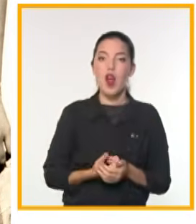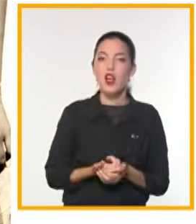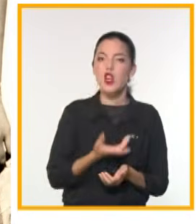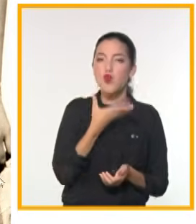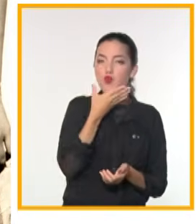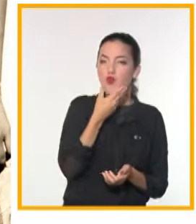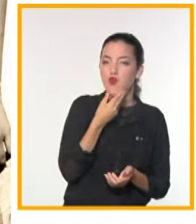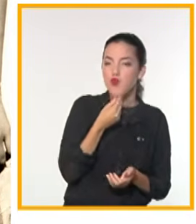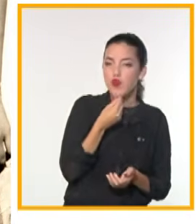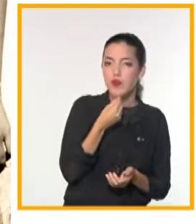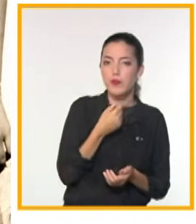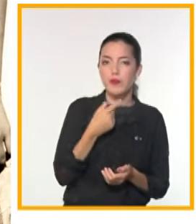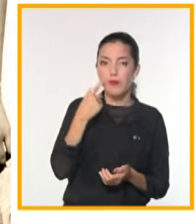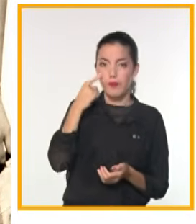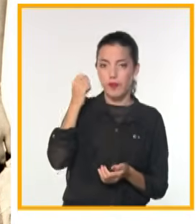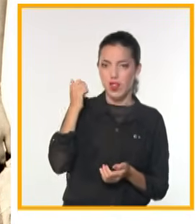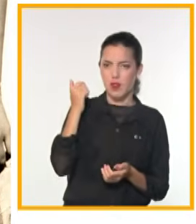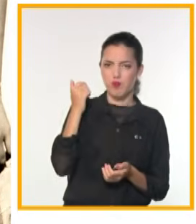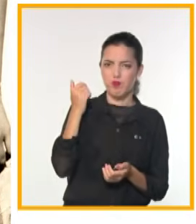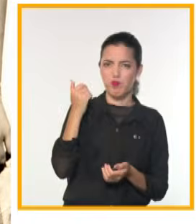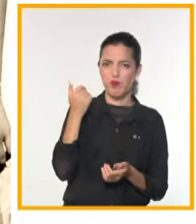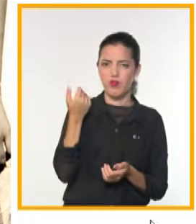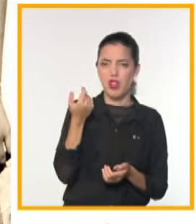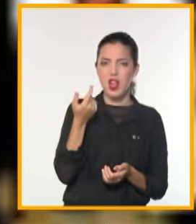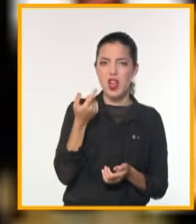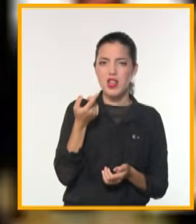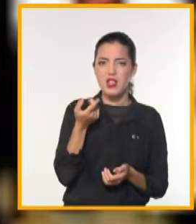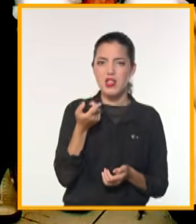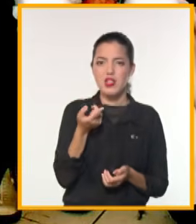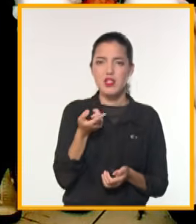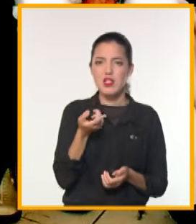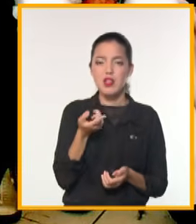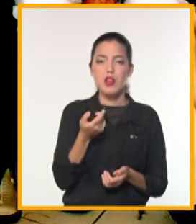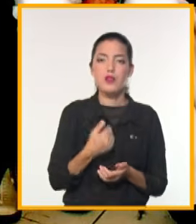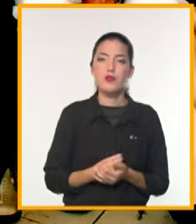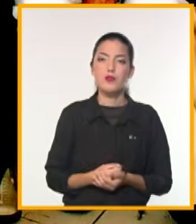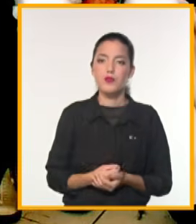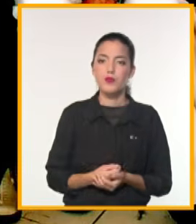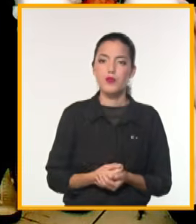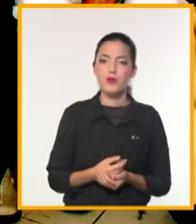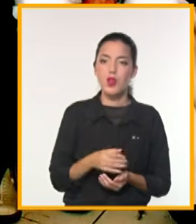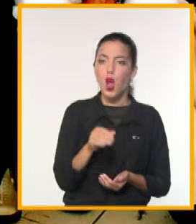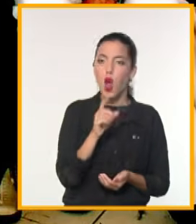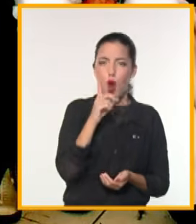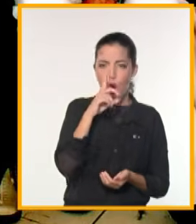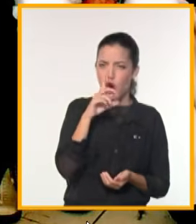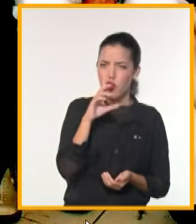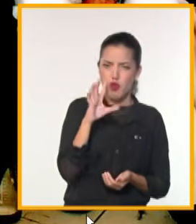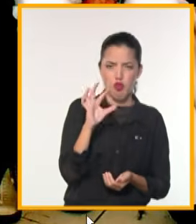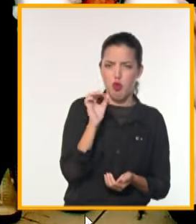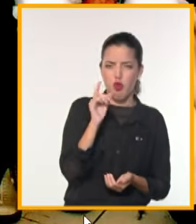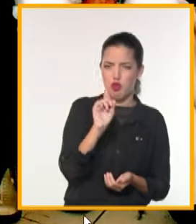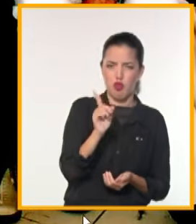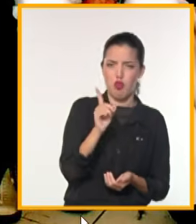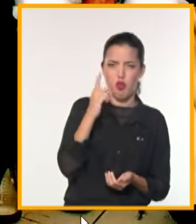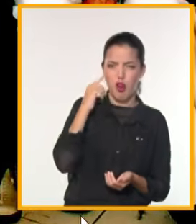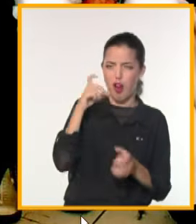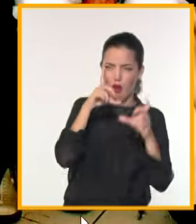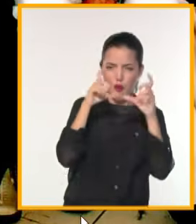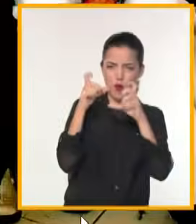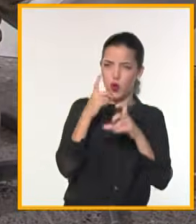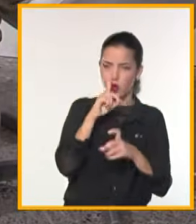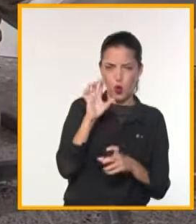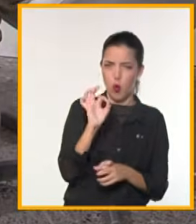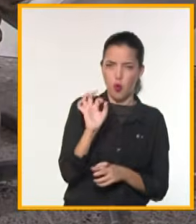no. Esta es Jorge, No, esa es... Tampoco. No, tampoco. Ya, ahí está su mamá. Ahí está mi tía